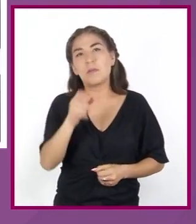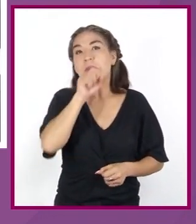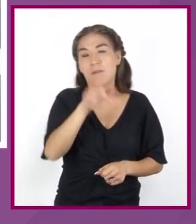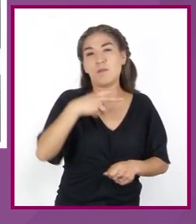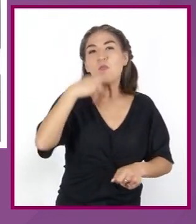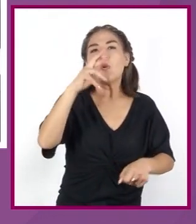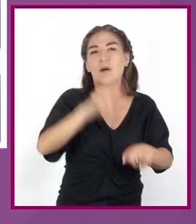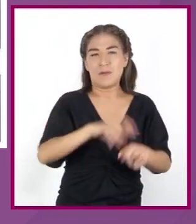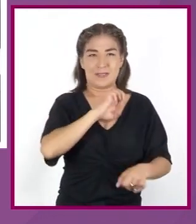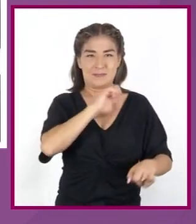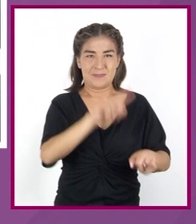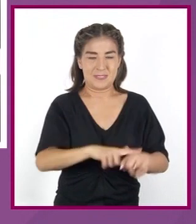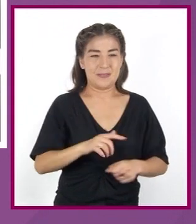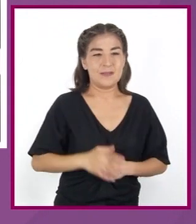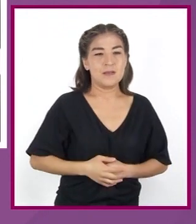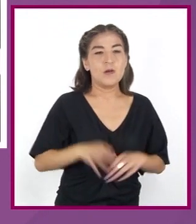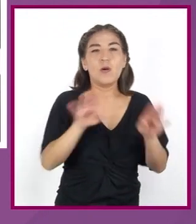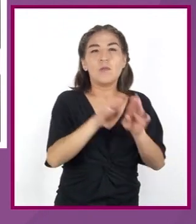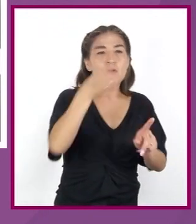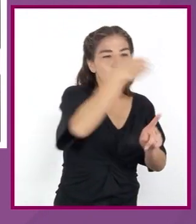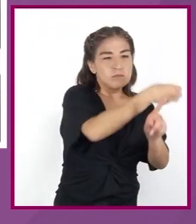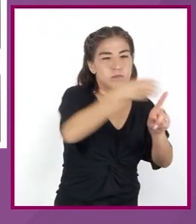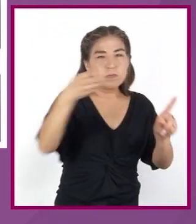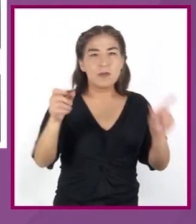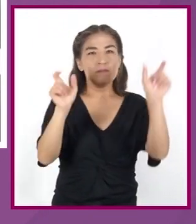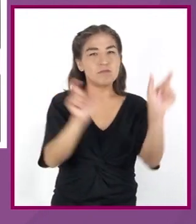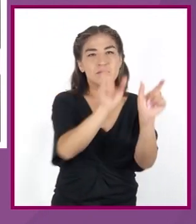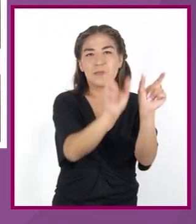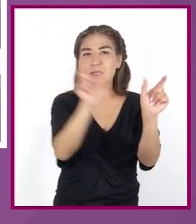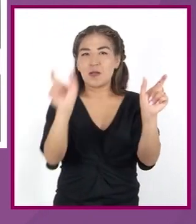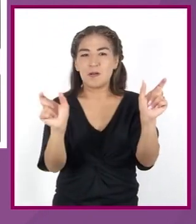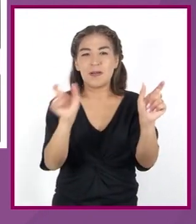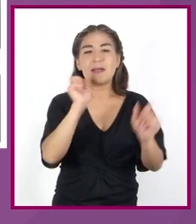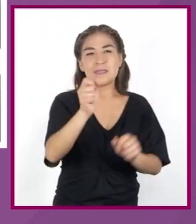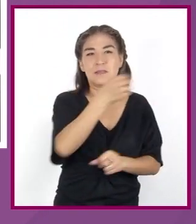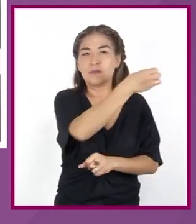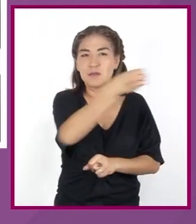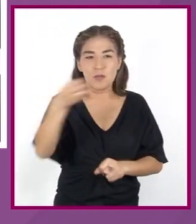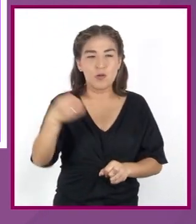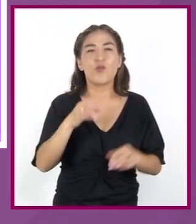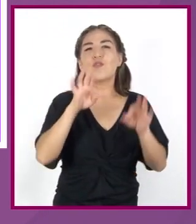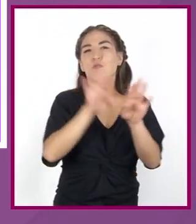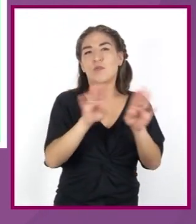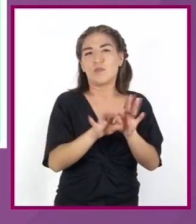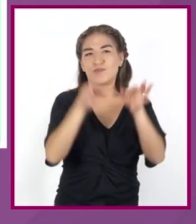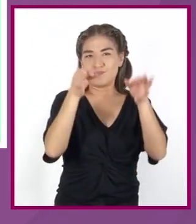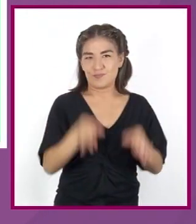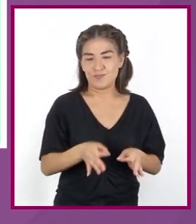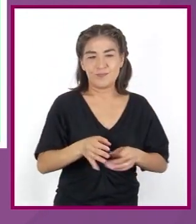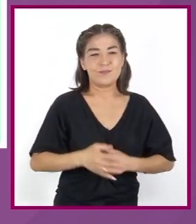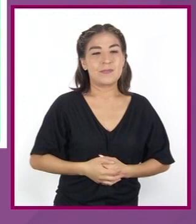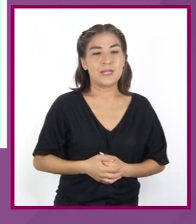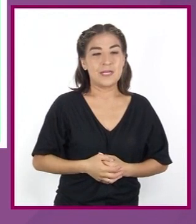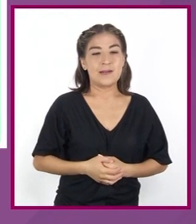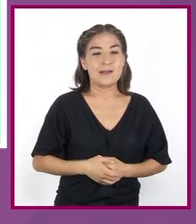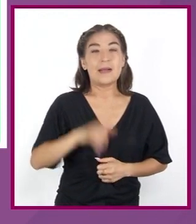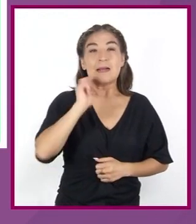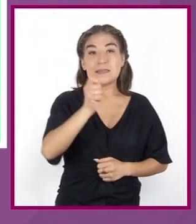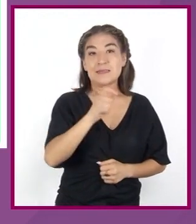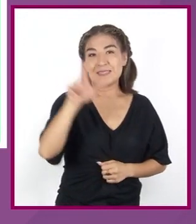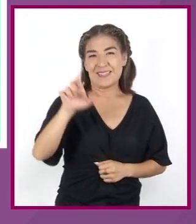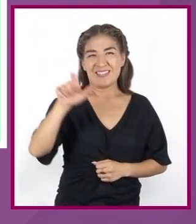especializado, la composición de las oraciones y el estilo formal. El léxico o